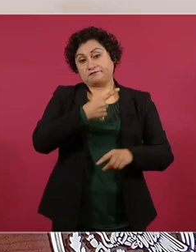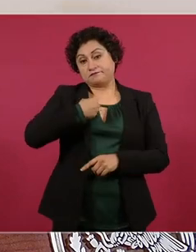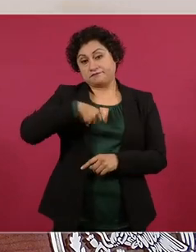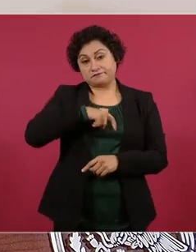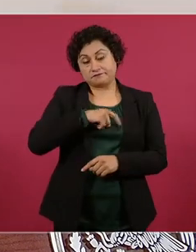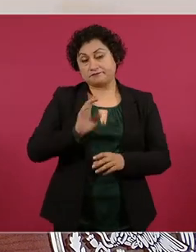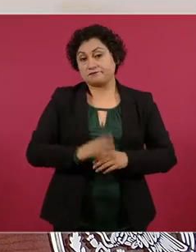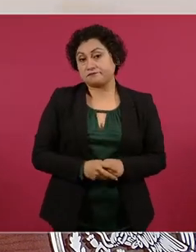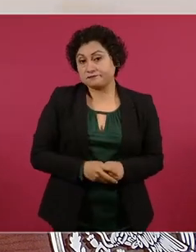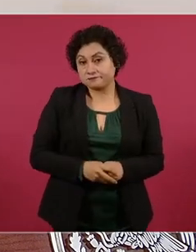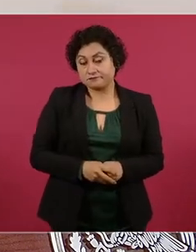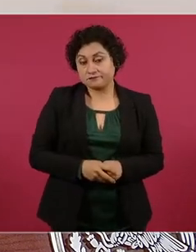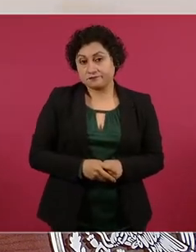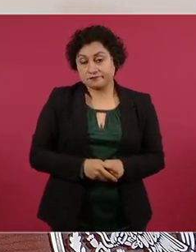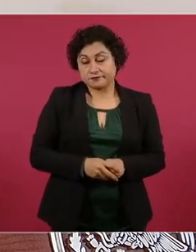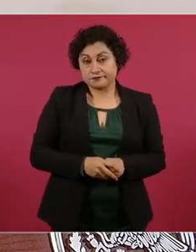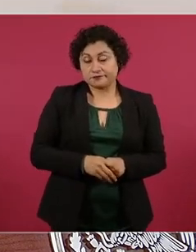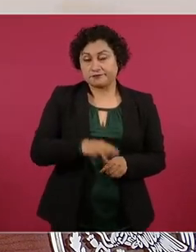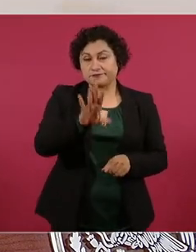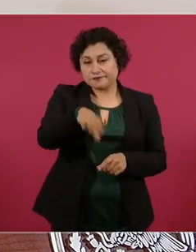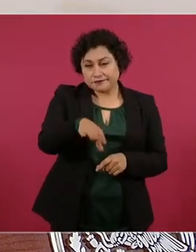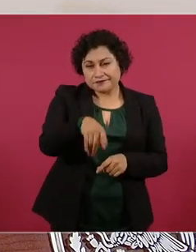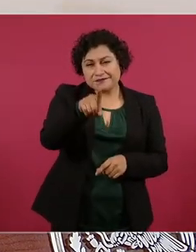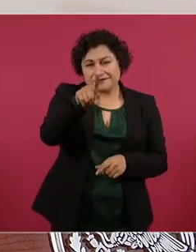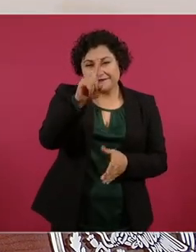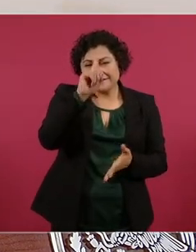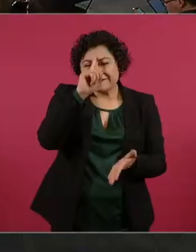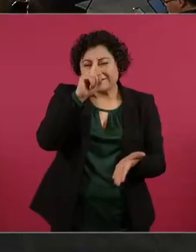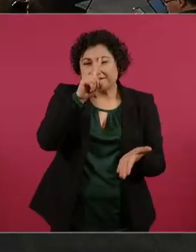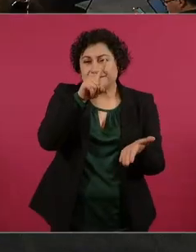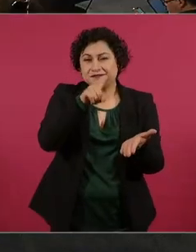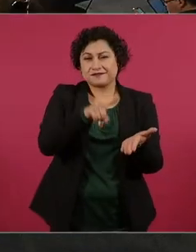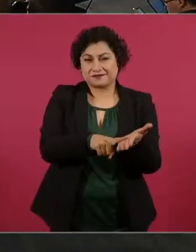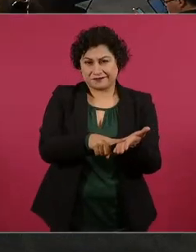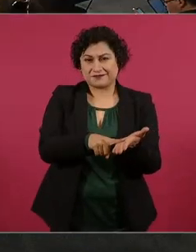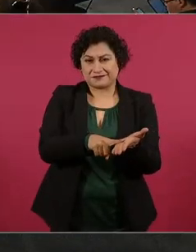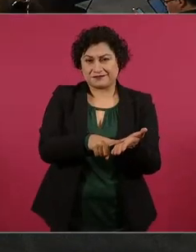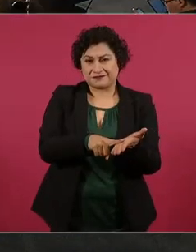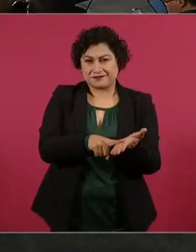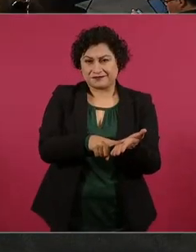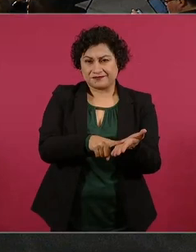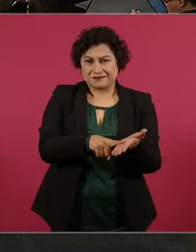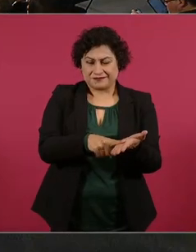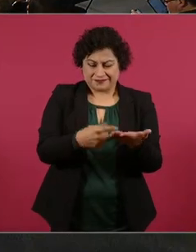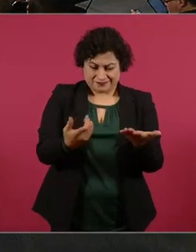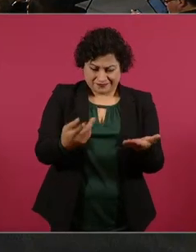Nada más imagínense lo que significa ser independientes,